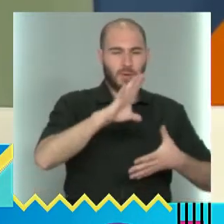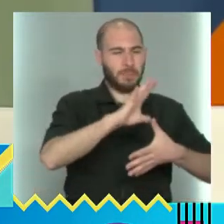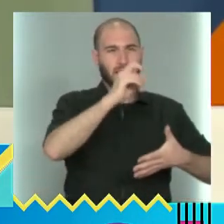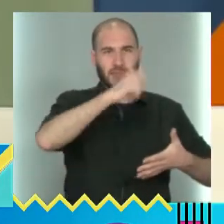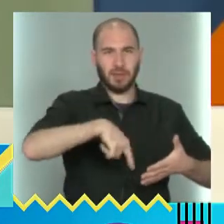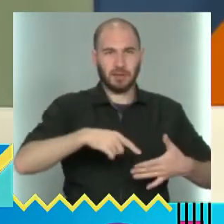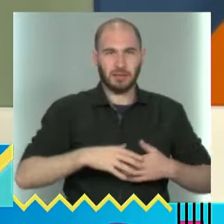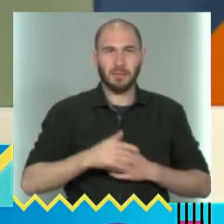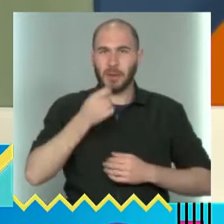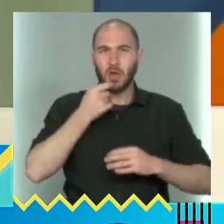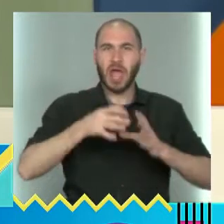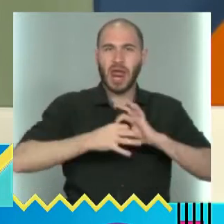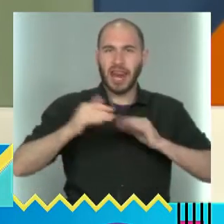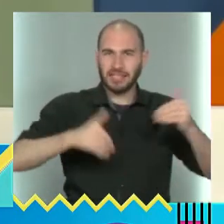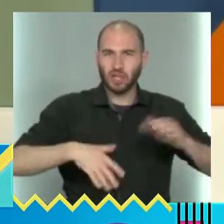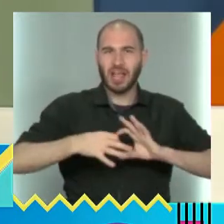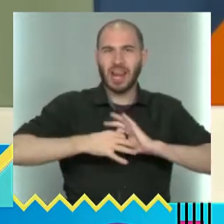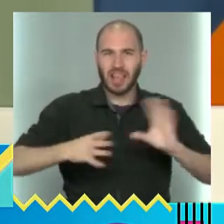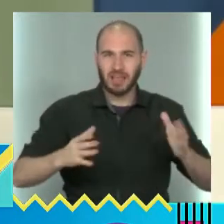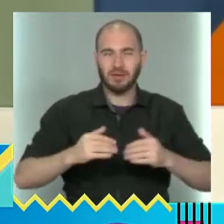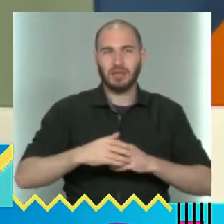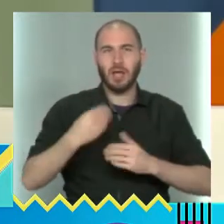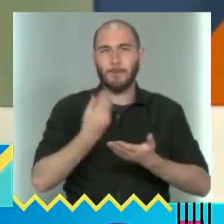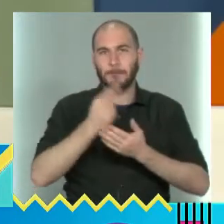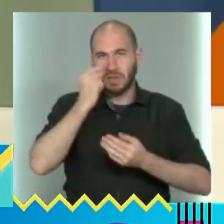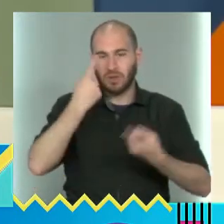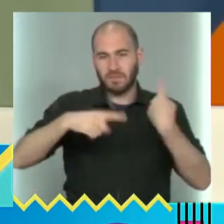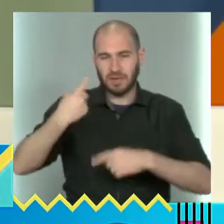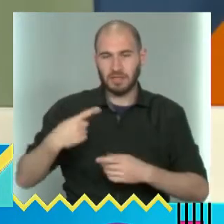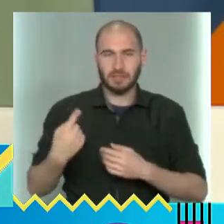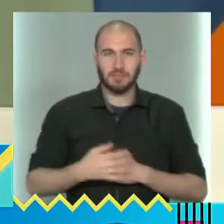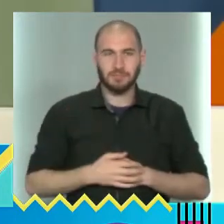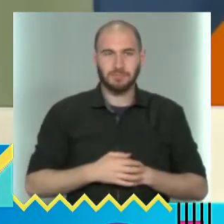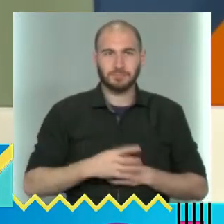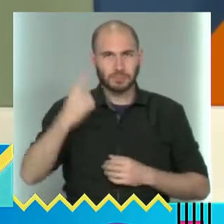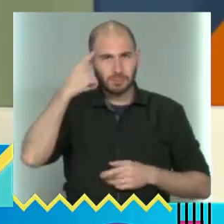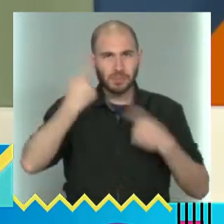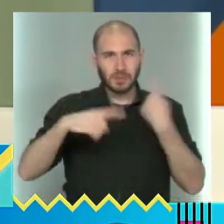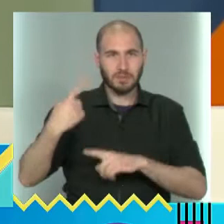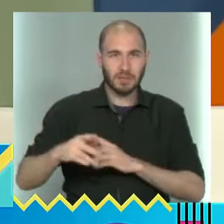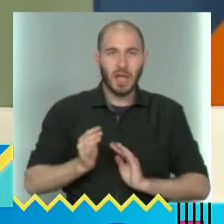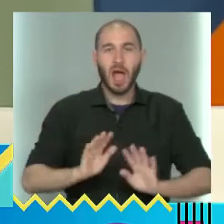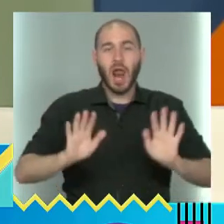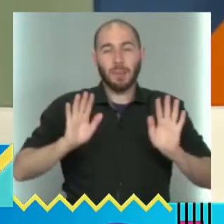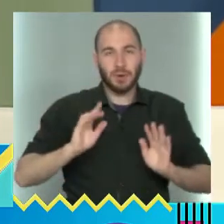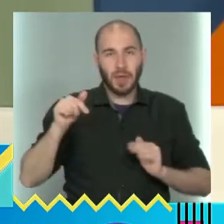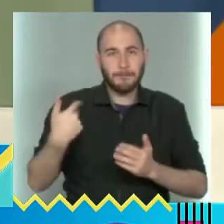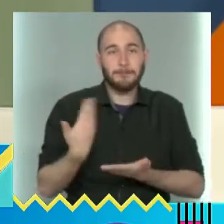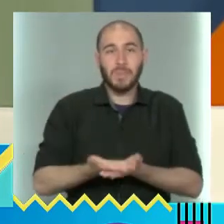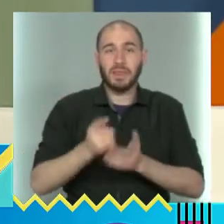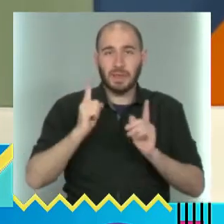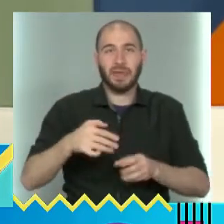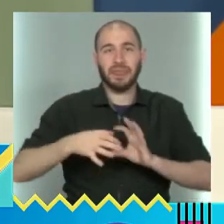término, de elecciones libres con diferentes partidos, con distintas ideologías, bueno, podría decirse que se pedía también